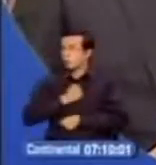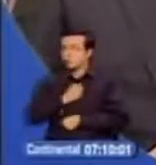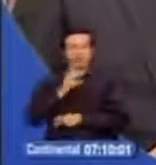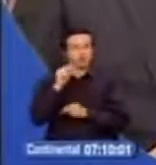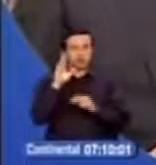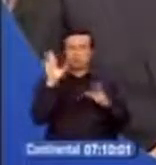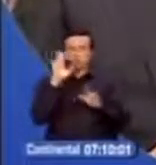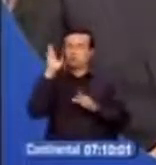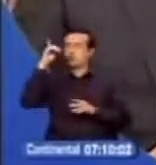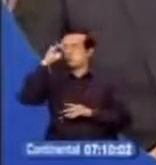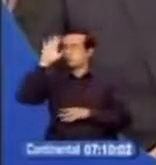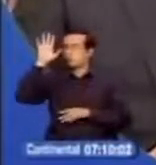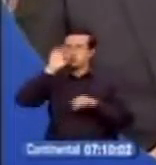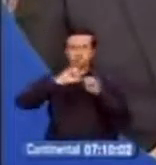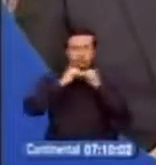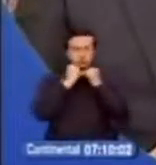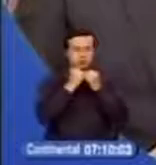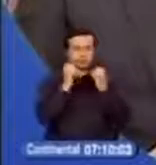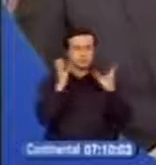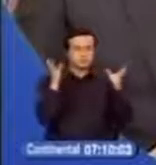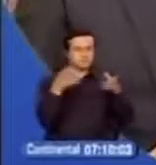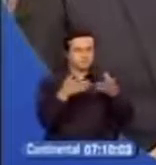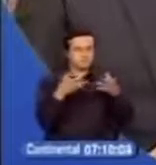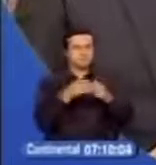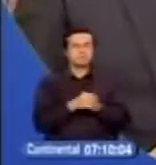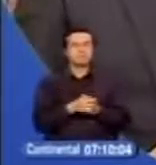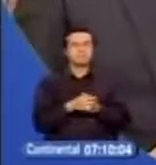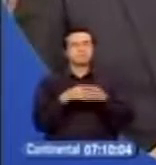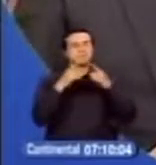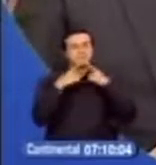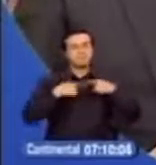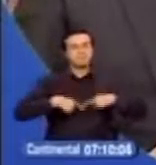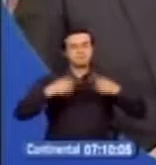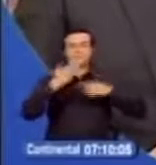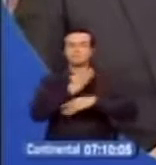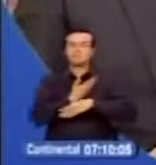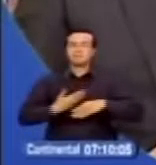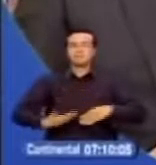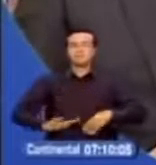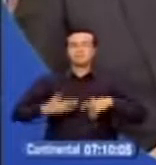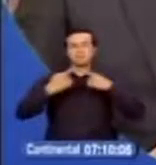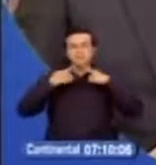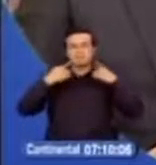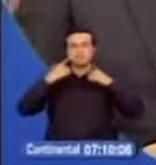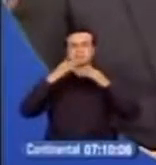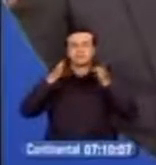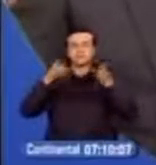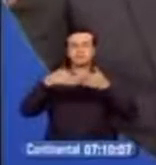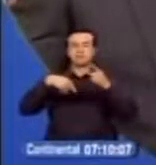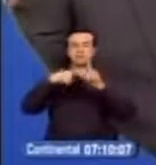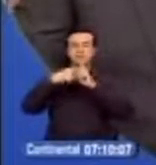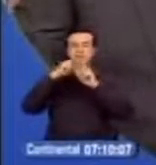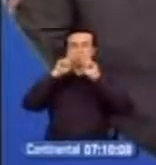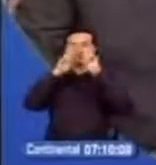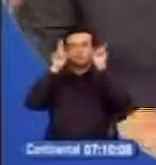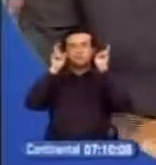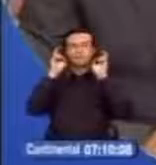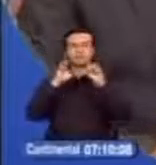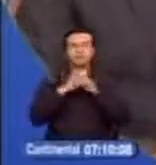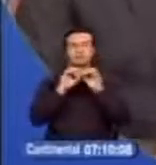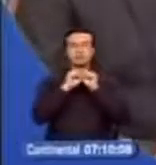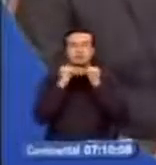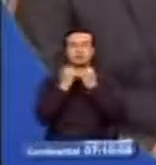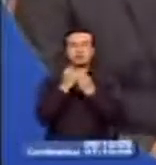Estado es una parte de la sociedad y muy bien la aclaración que nuestro presidente había hecho en el Vaticano sobre el tema, este cuentito de la